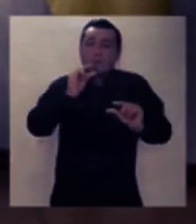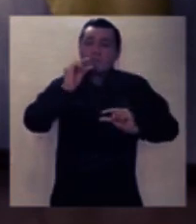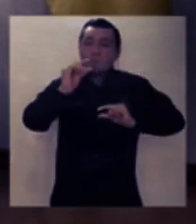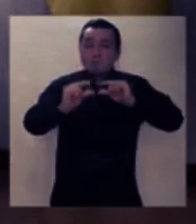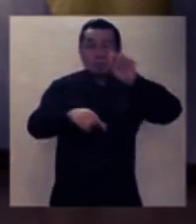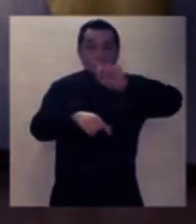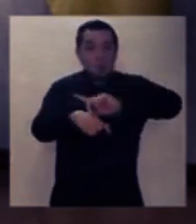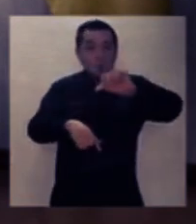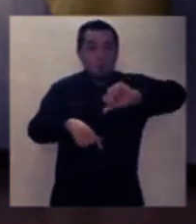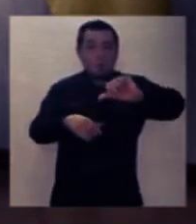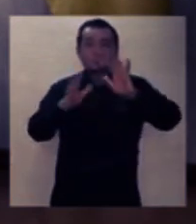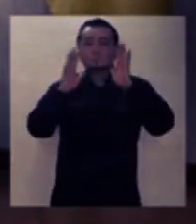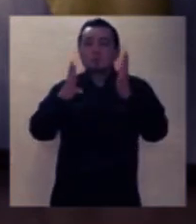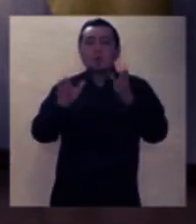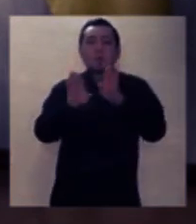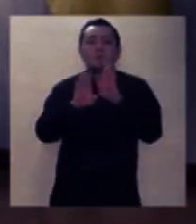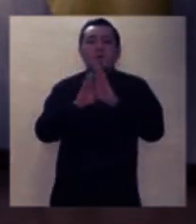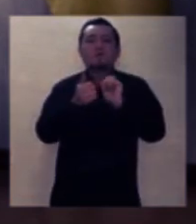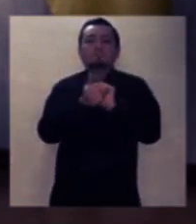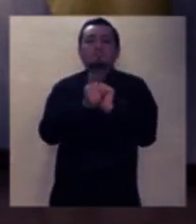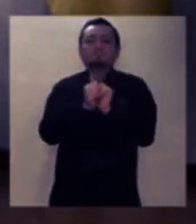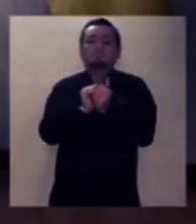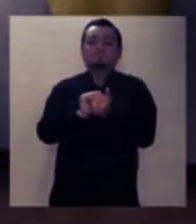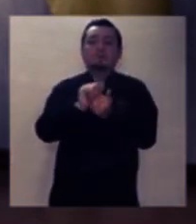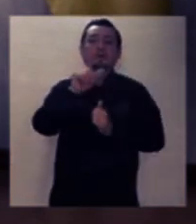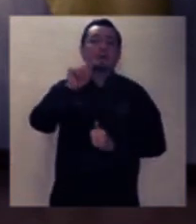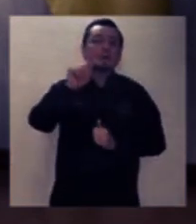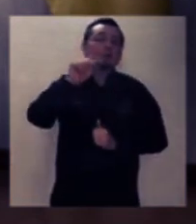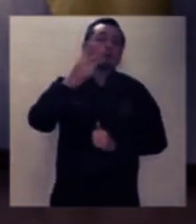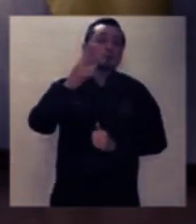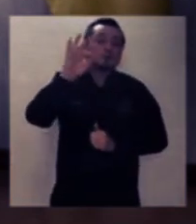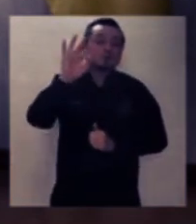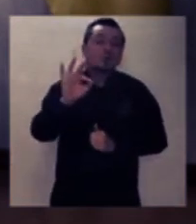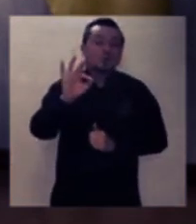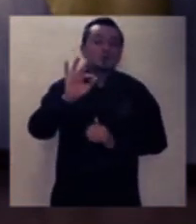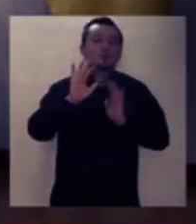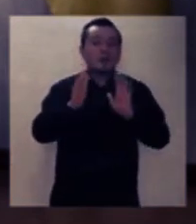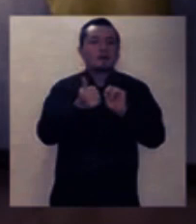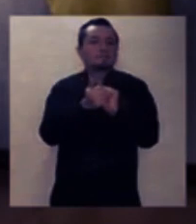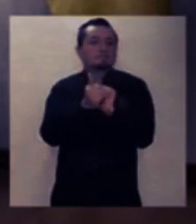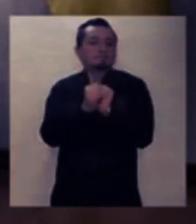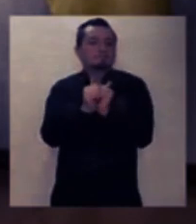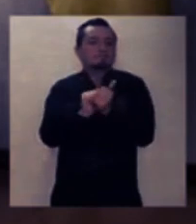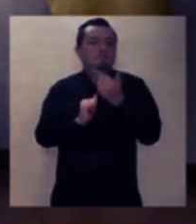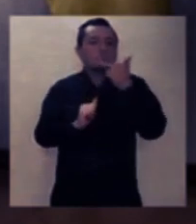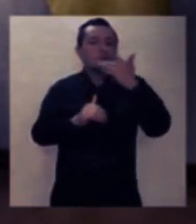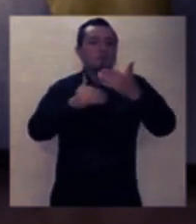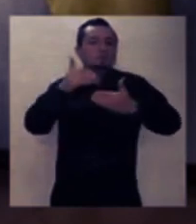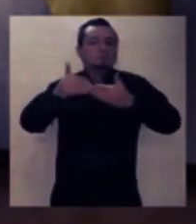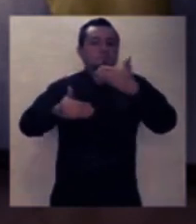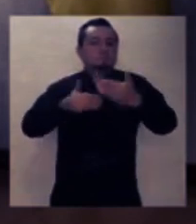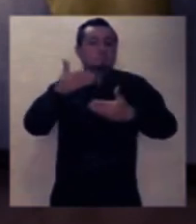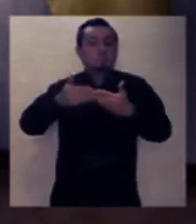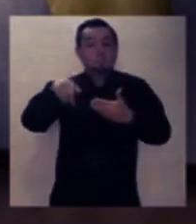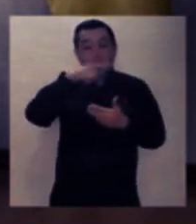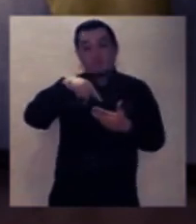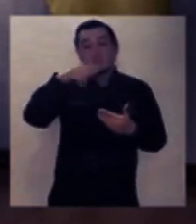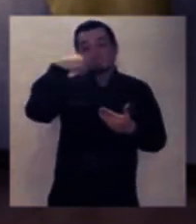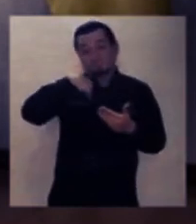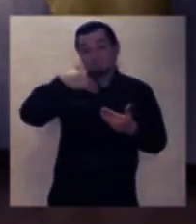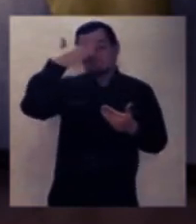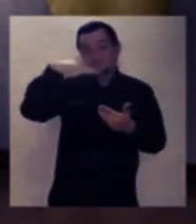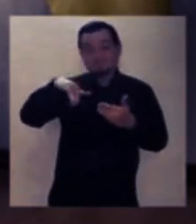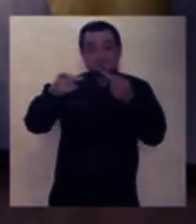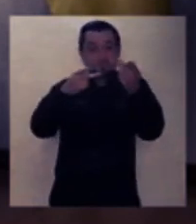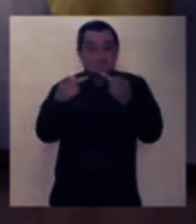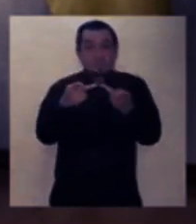poco hasta llegar, el día de hoy, a tener nuestra economía funcionando a un 72% de su capacidad. Sabíamos que para bajar el